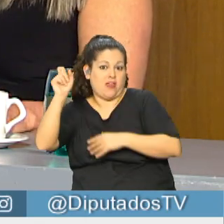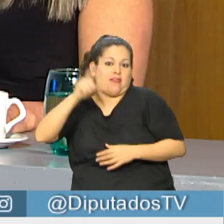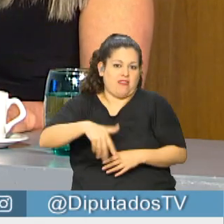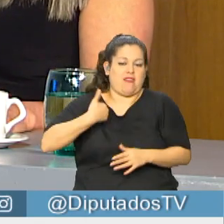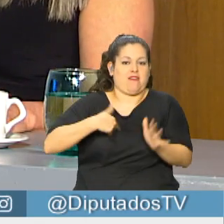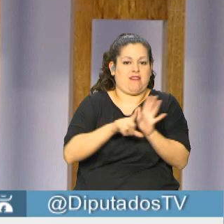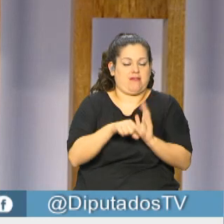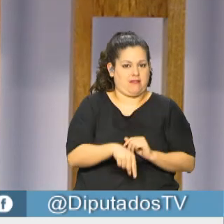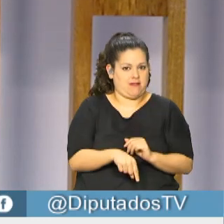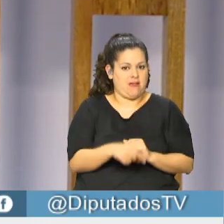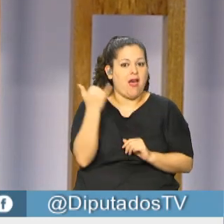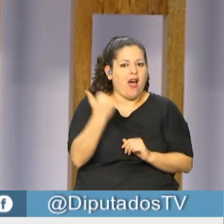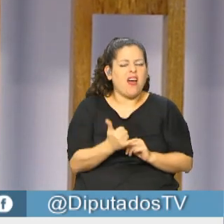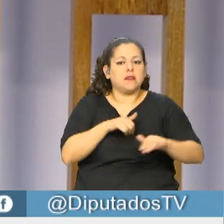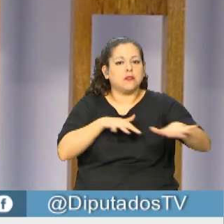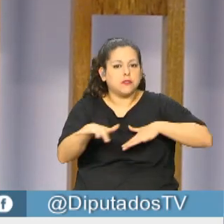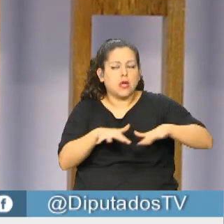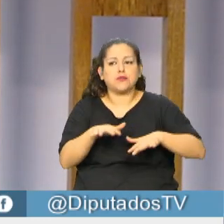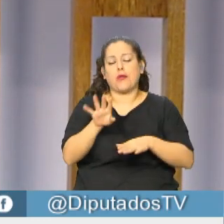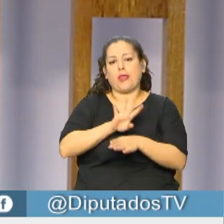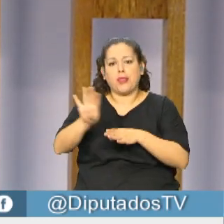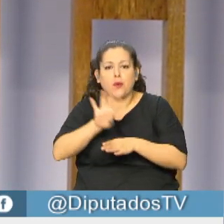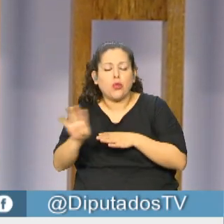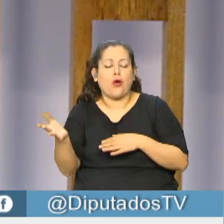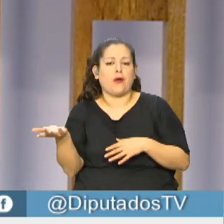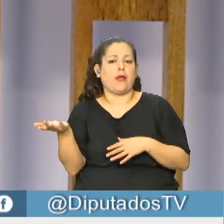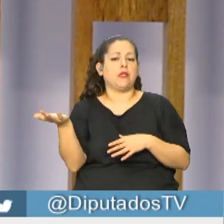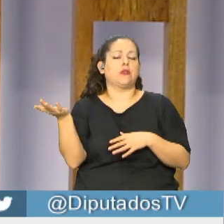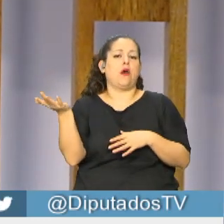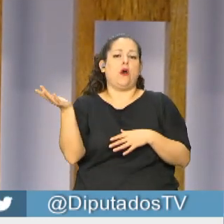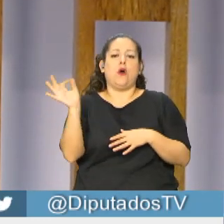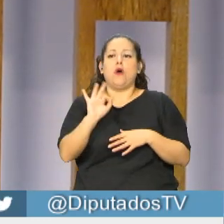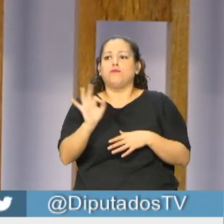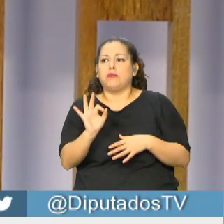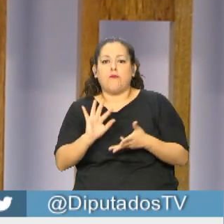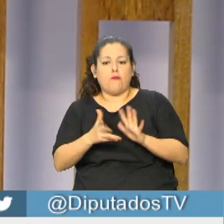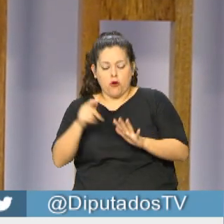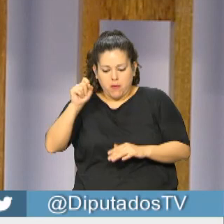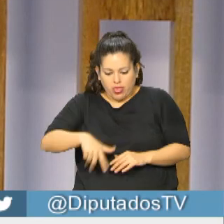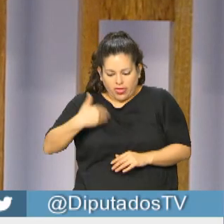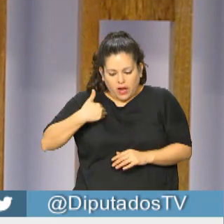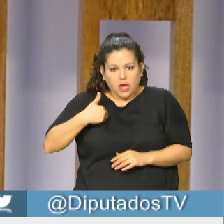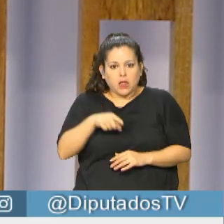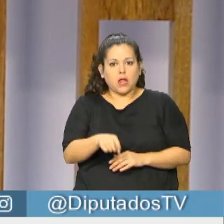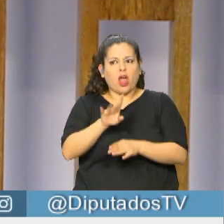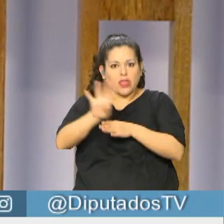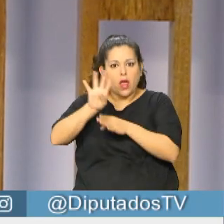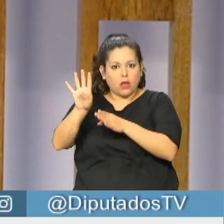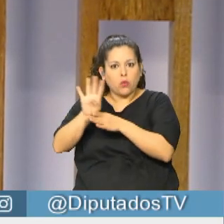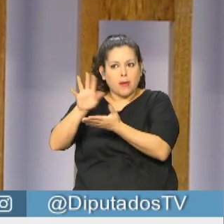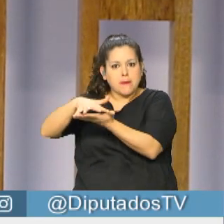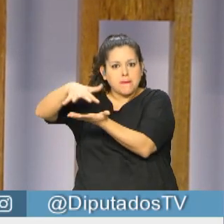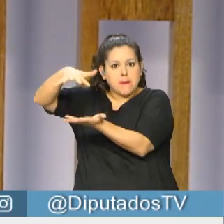Porque cuando estamos en una situación de deudores, en la forma que estamos, digamos, debiendo más, es como una